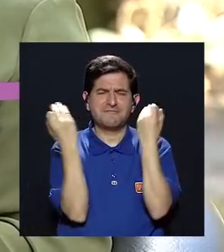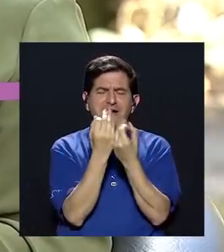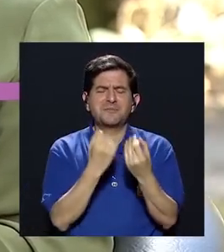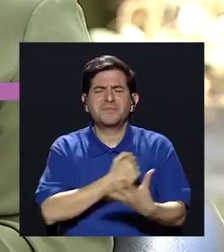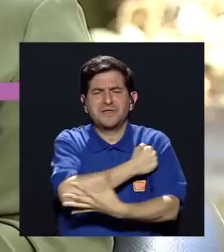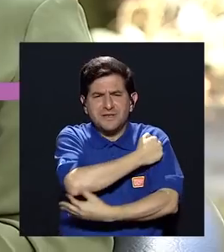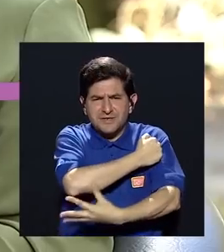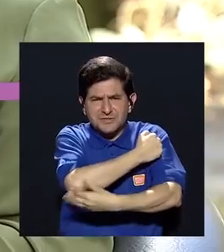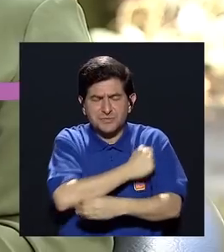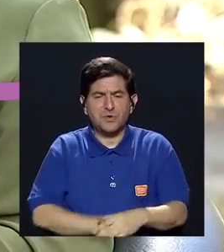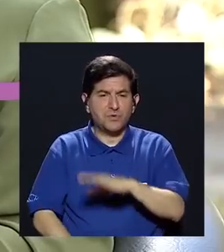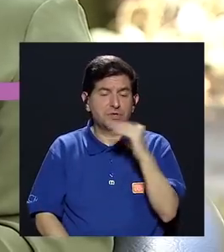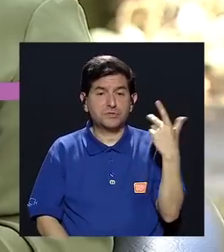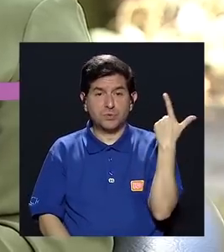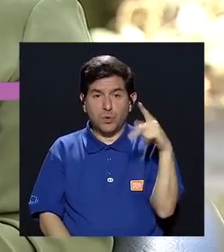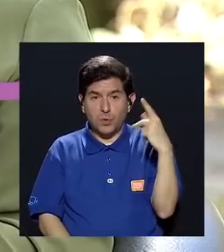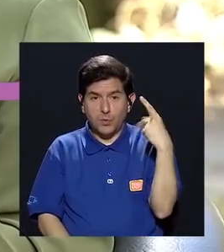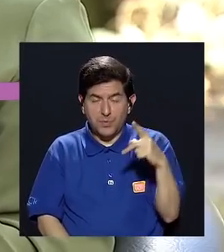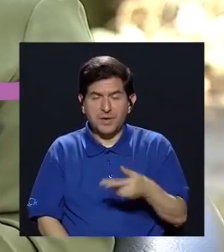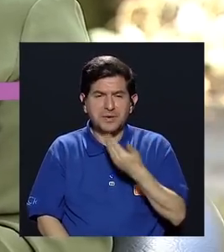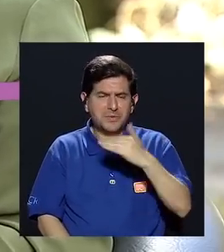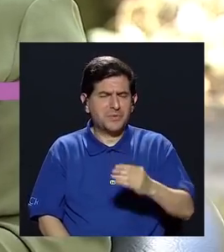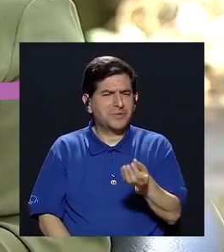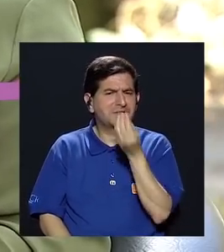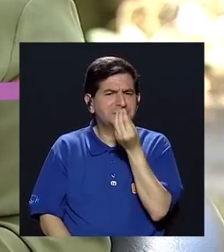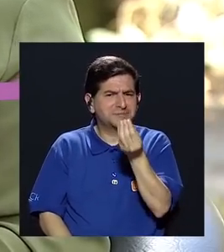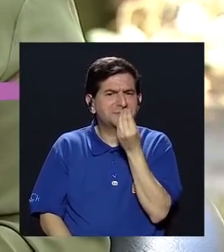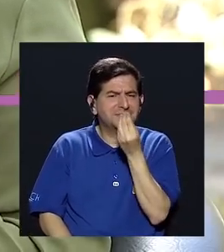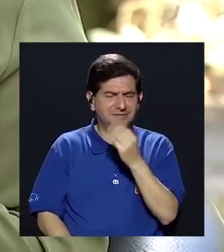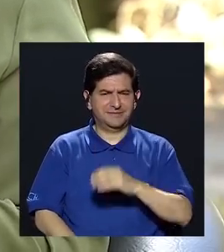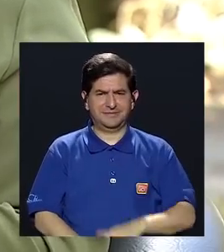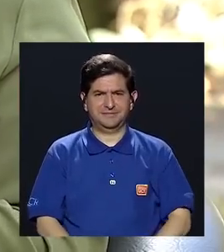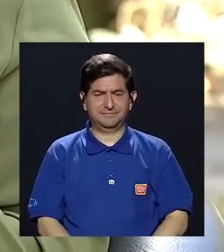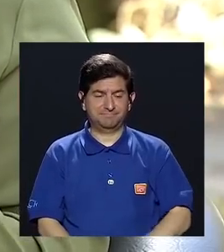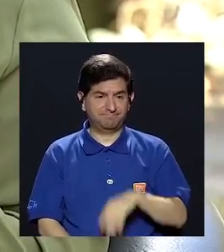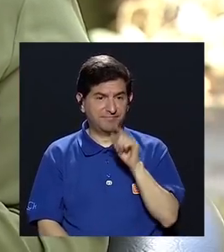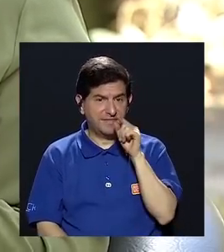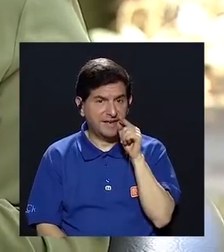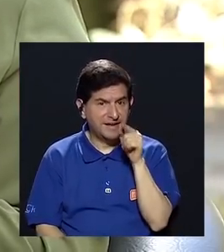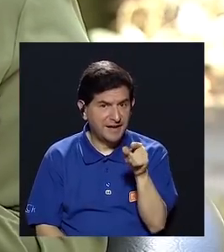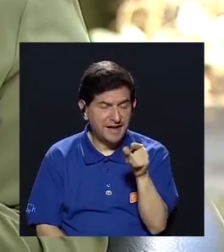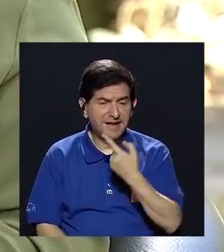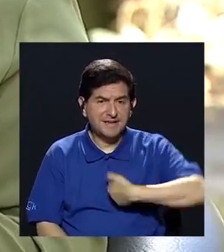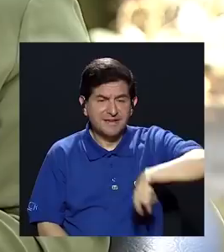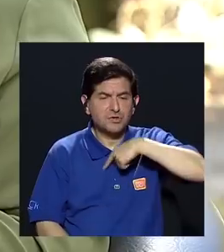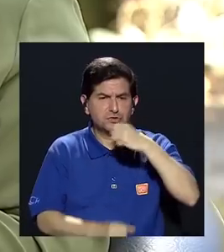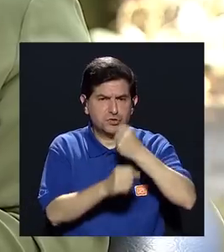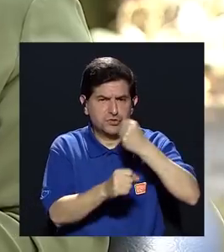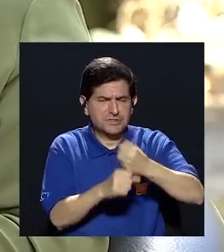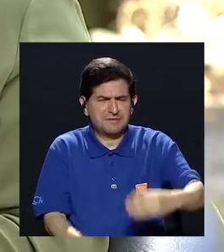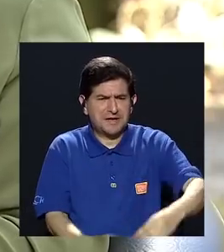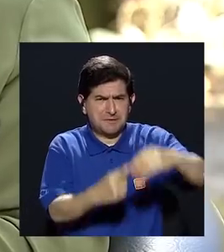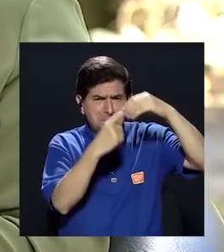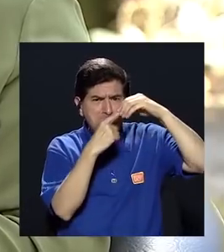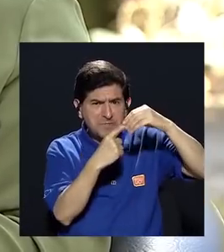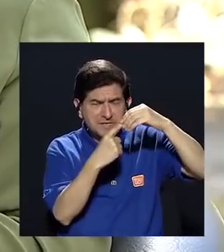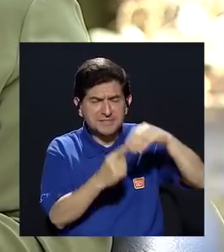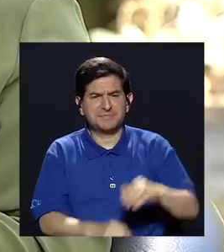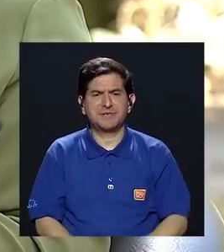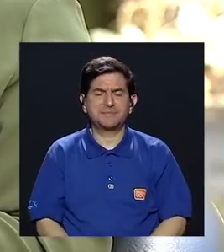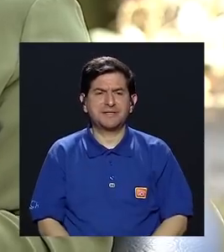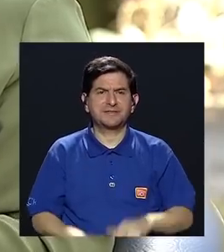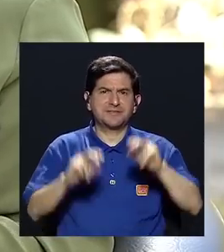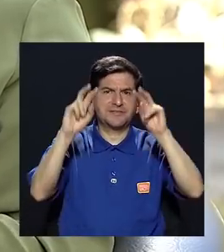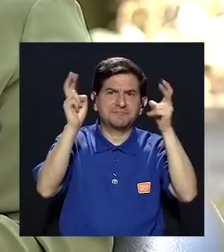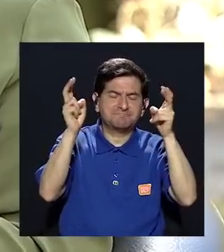pocos ingresos y con riesgos de malnutrición. Ahí nosotros trabajamos principalmente la